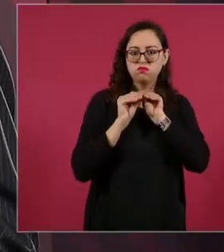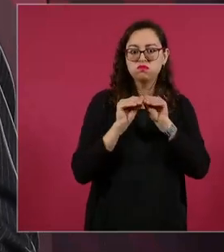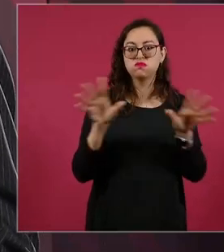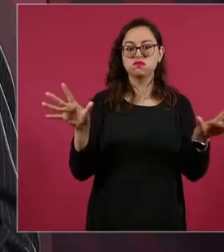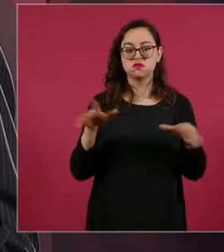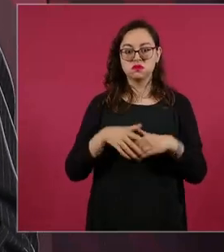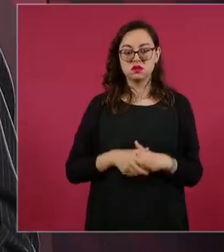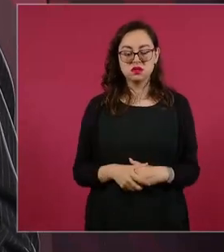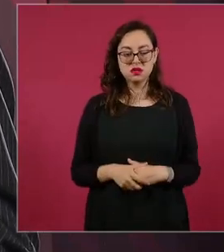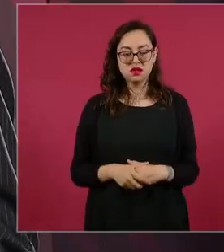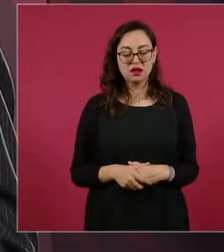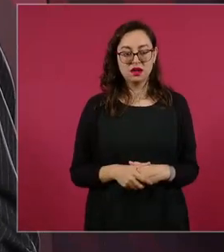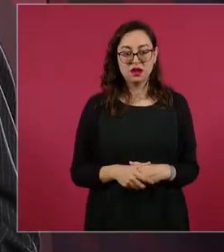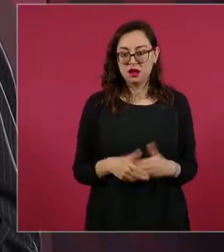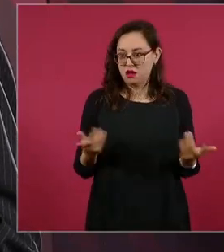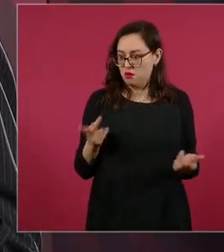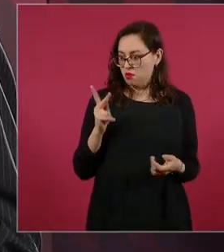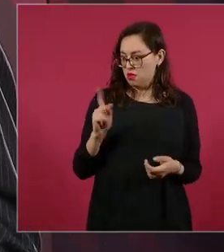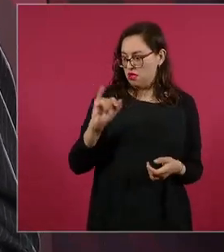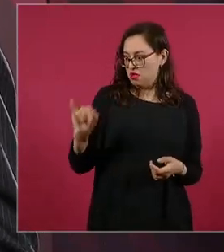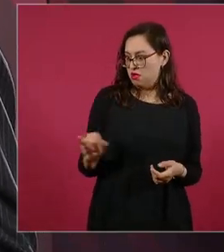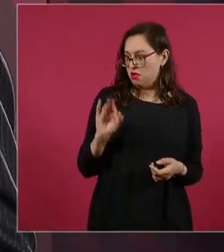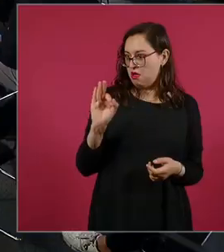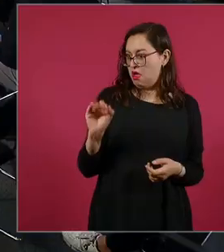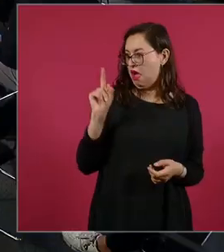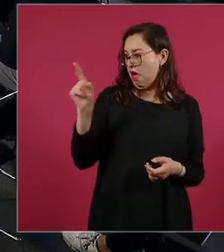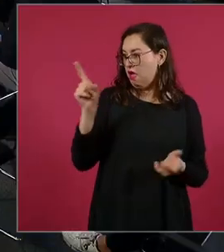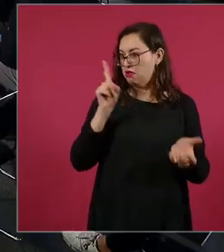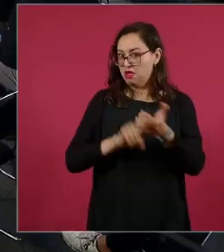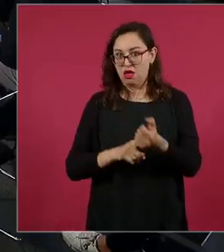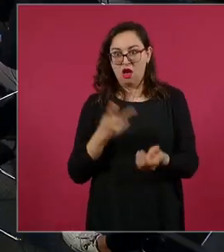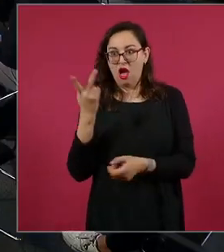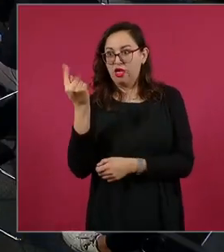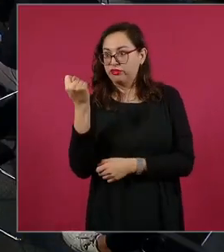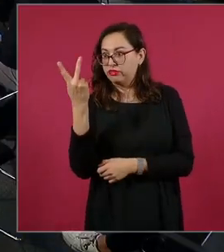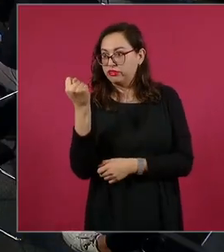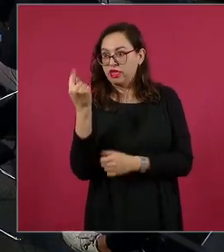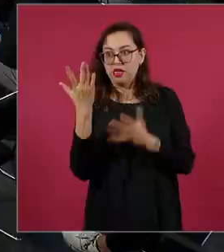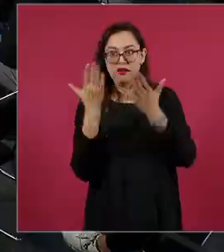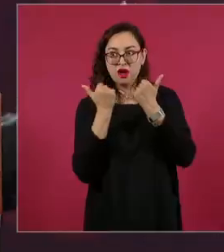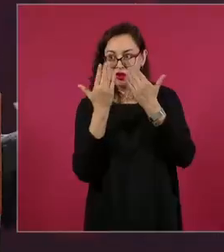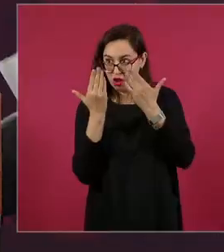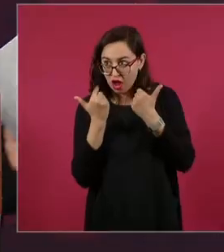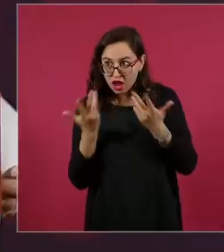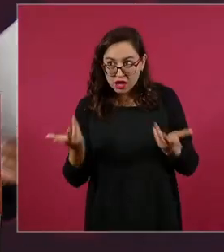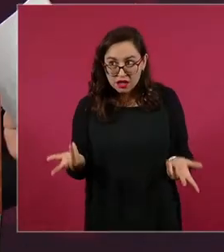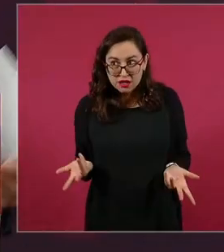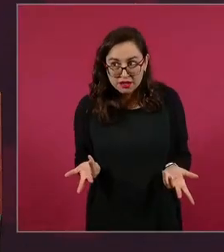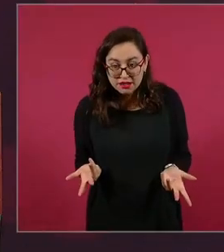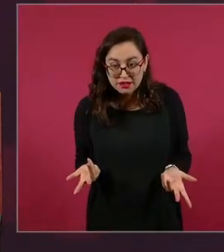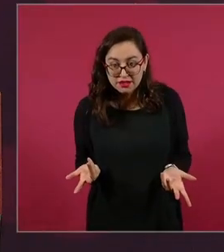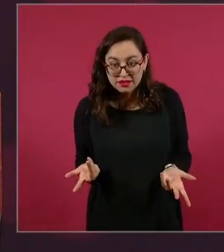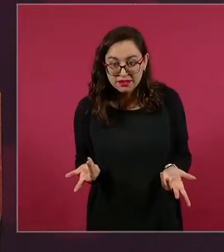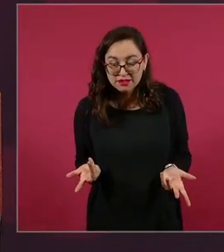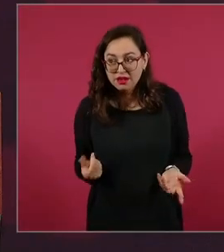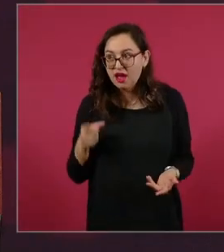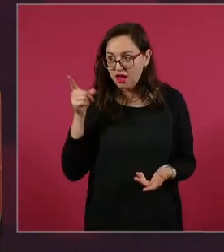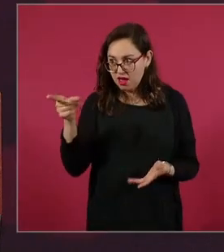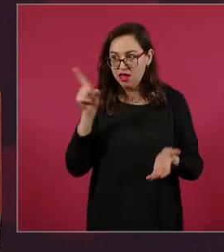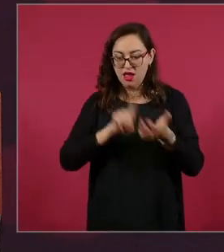medios de comunicación el Poder Judicial para que hablen todos los candidatos y se expresen